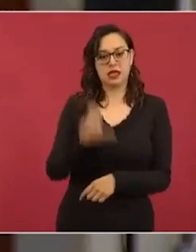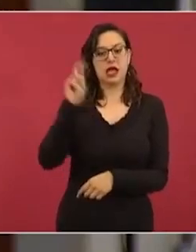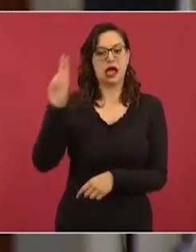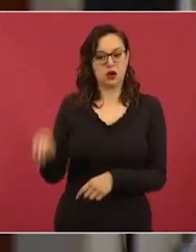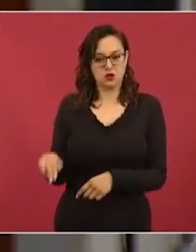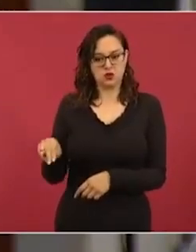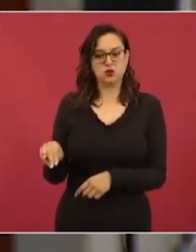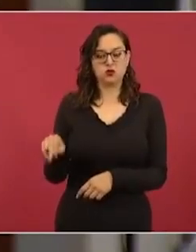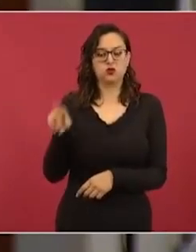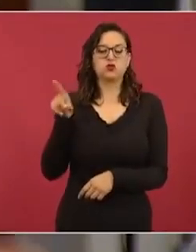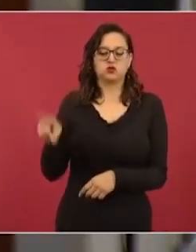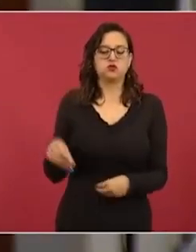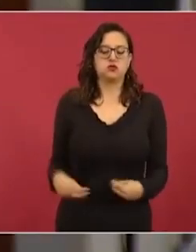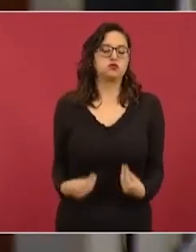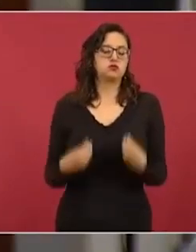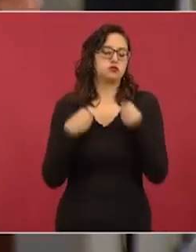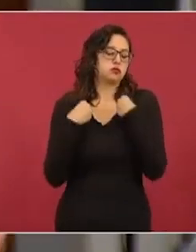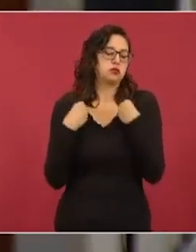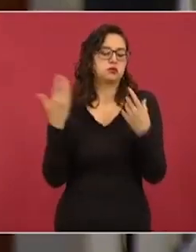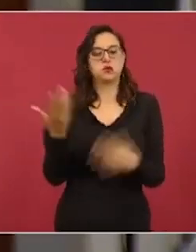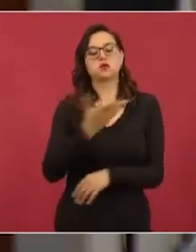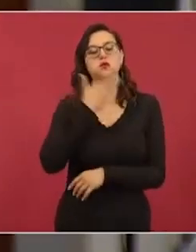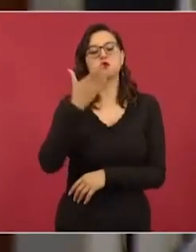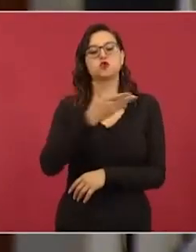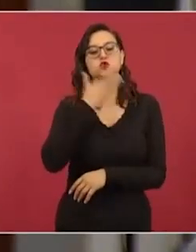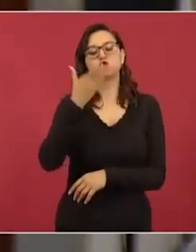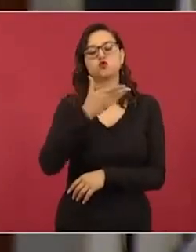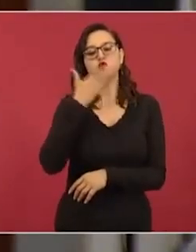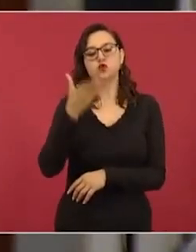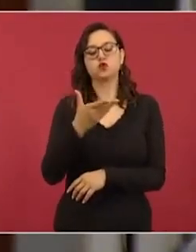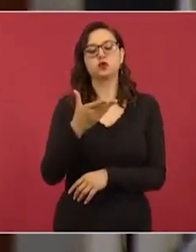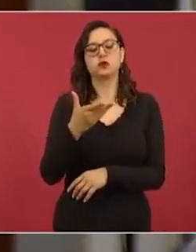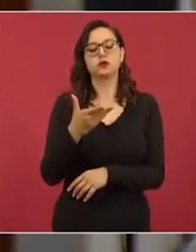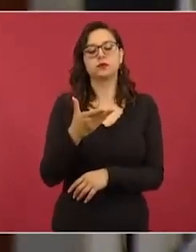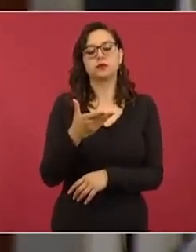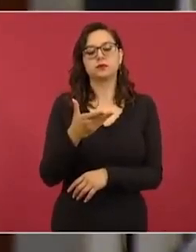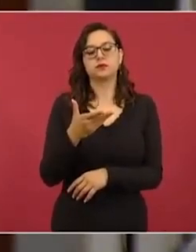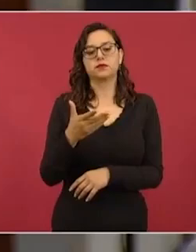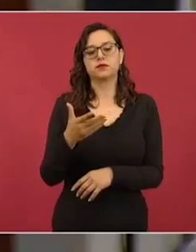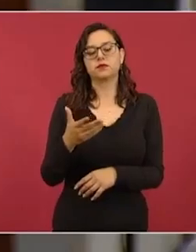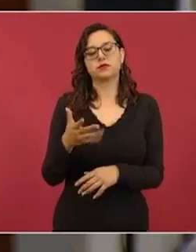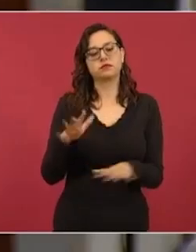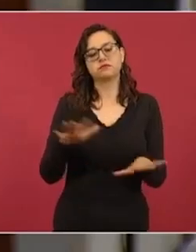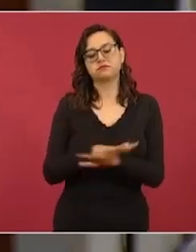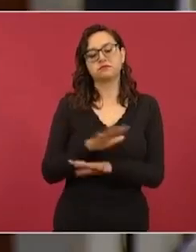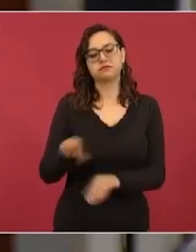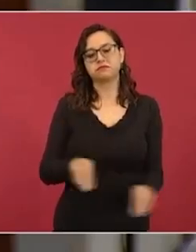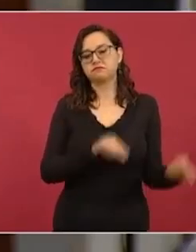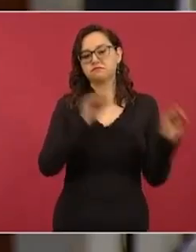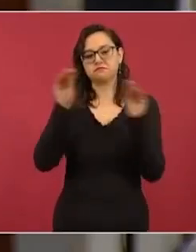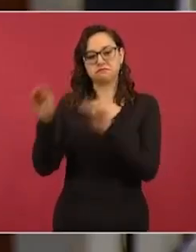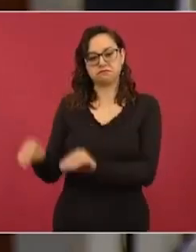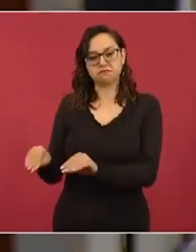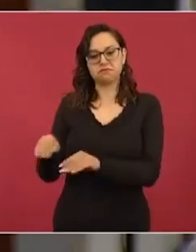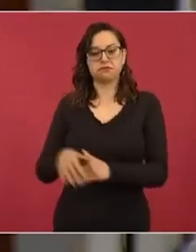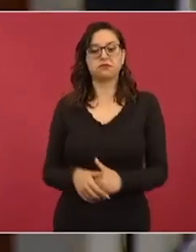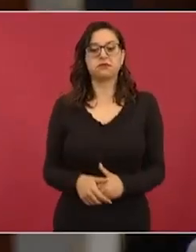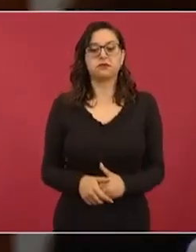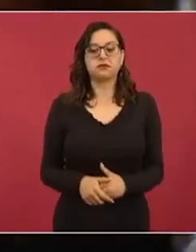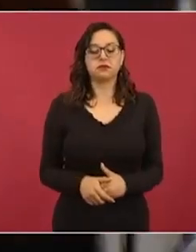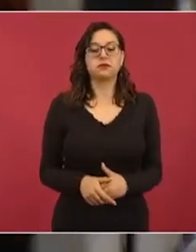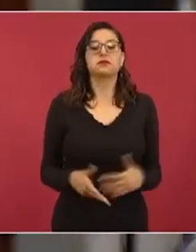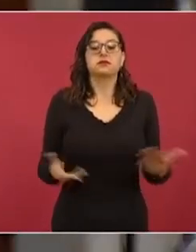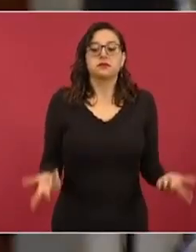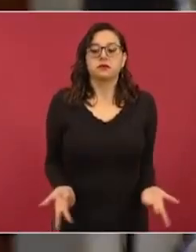esa migración que hubo por ese desarrollo económico. Y cuando